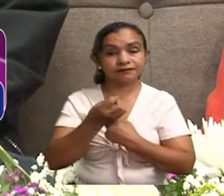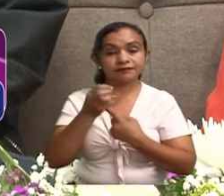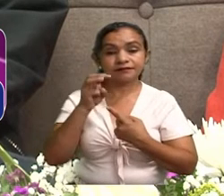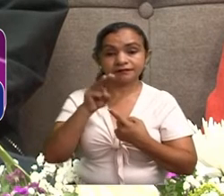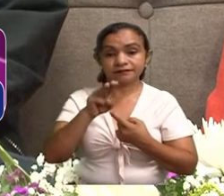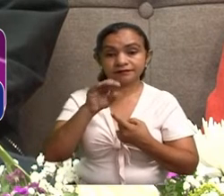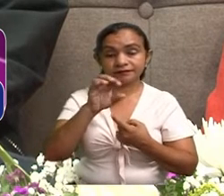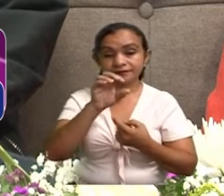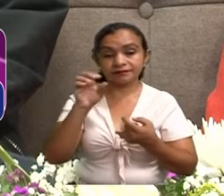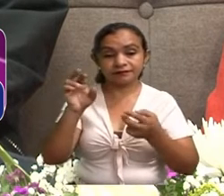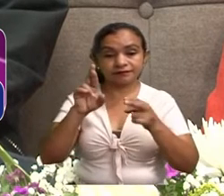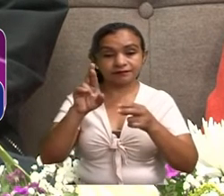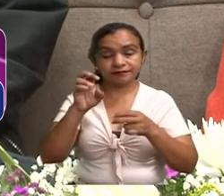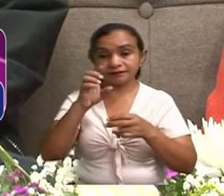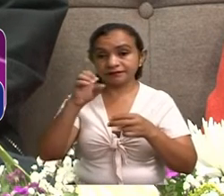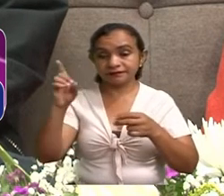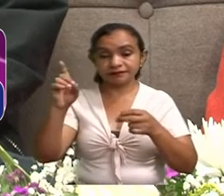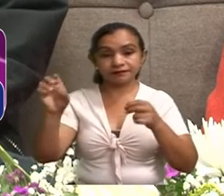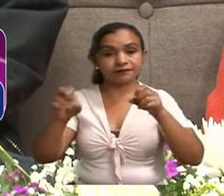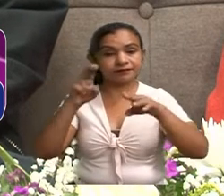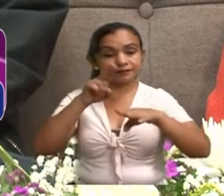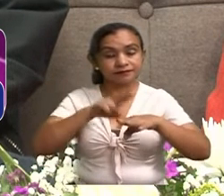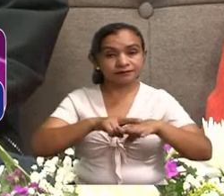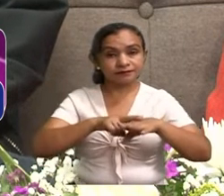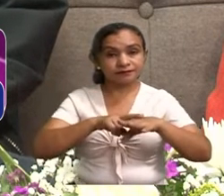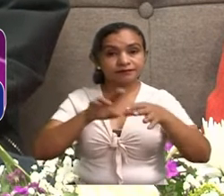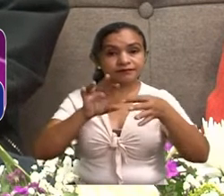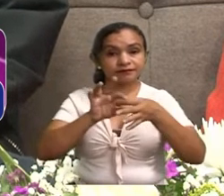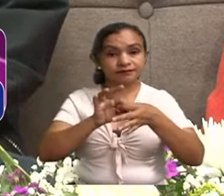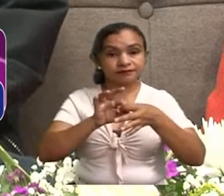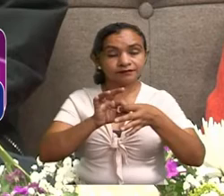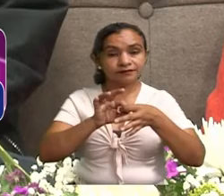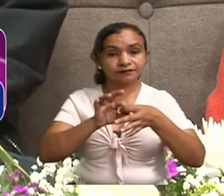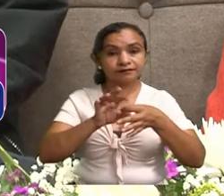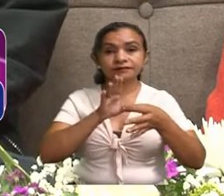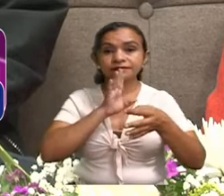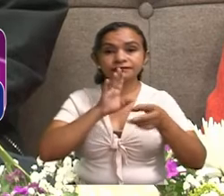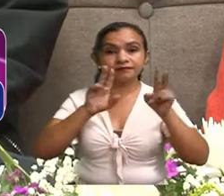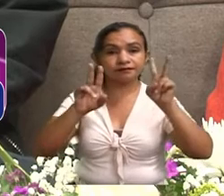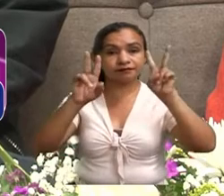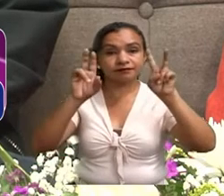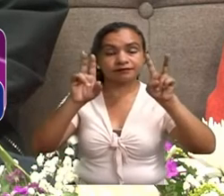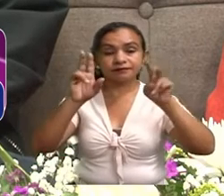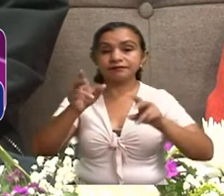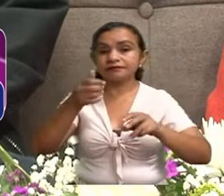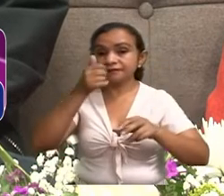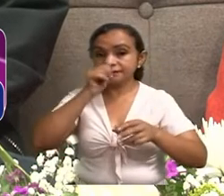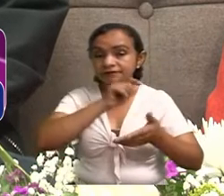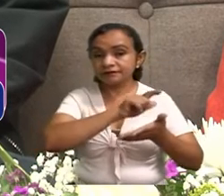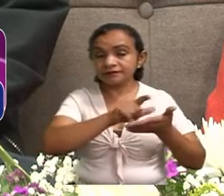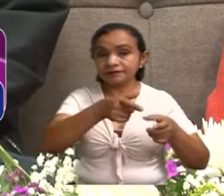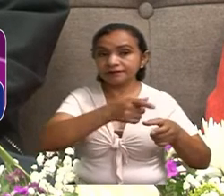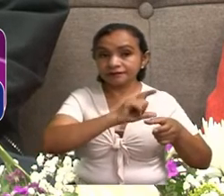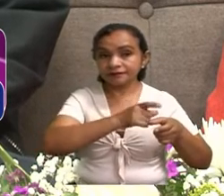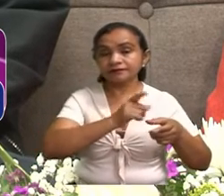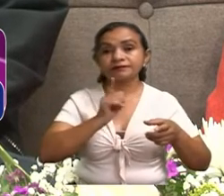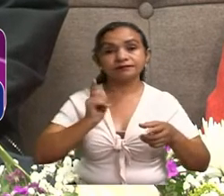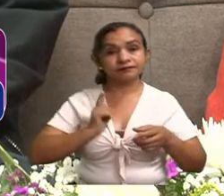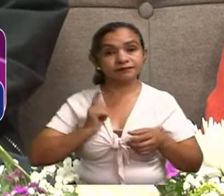red nacional. Hay una red nacional relacionada al tema de agua y saneamiento. Entonces,